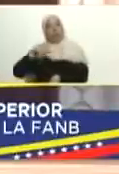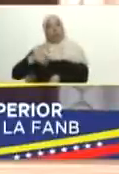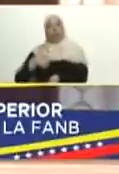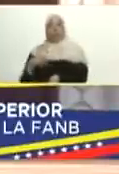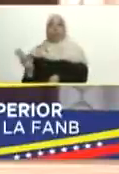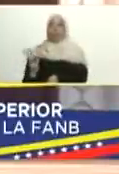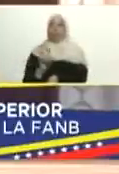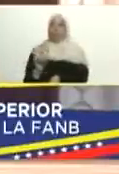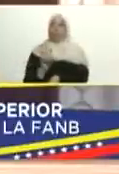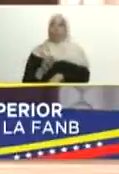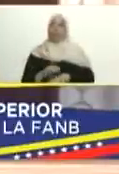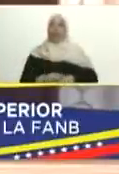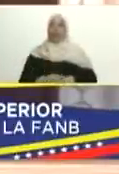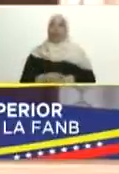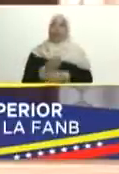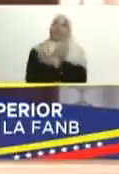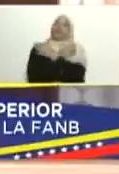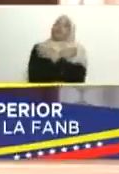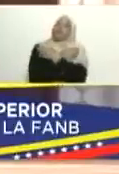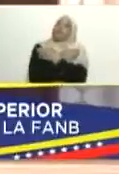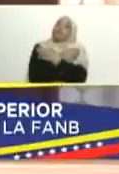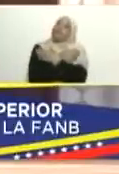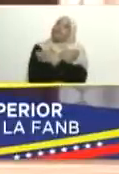país. Los felicito